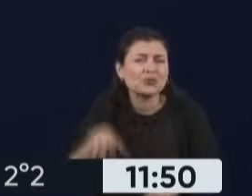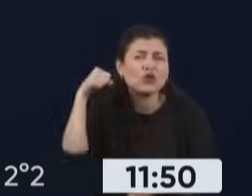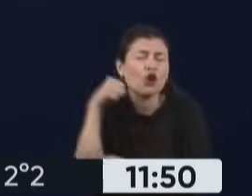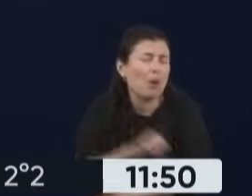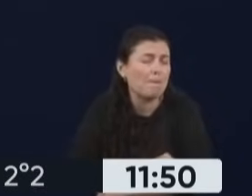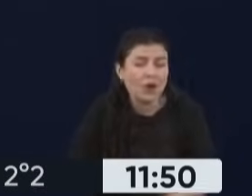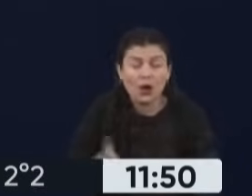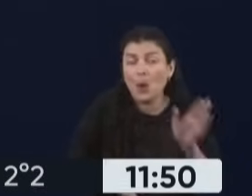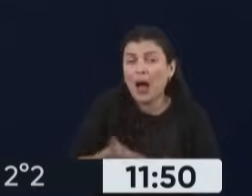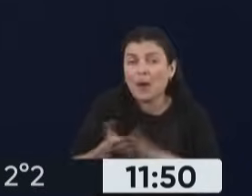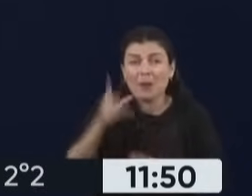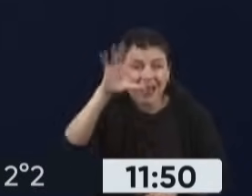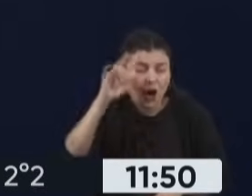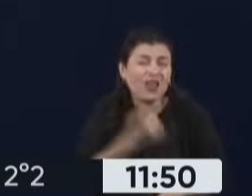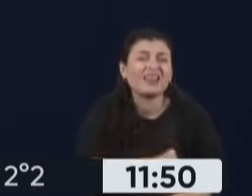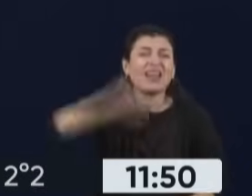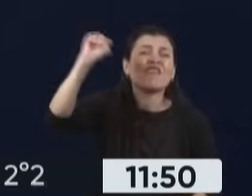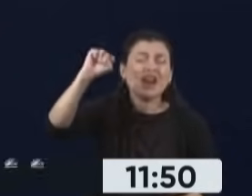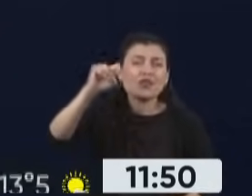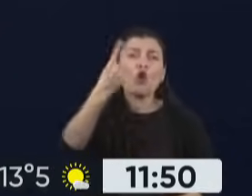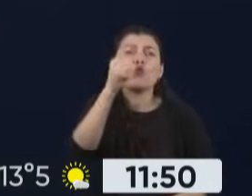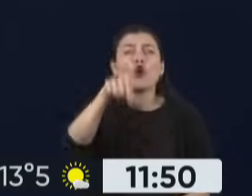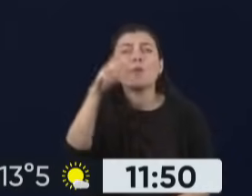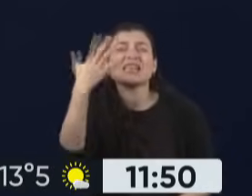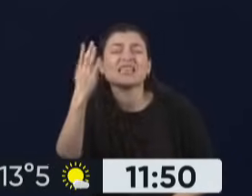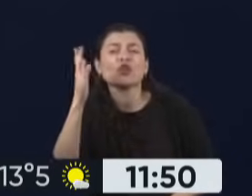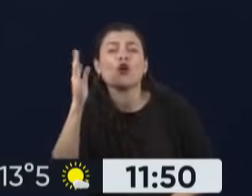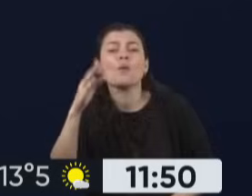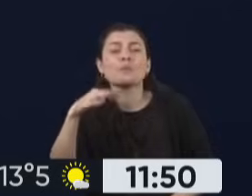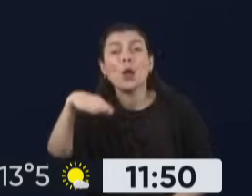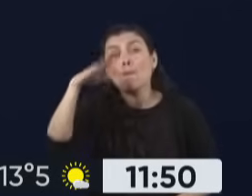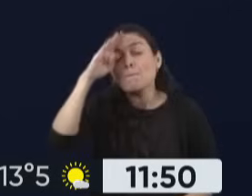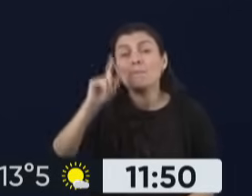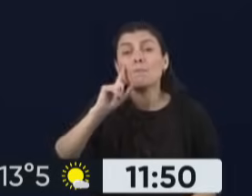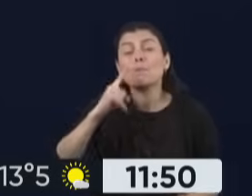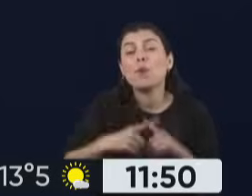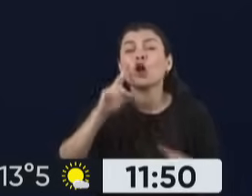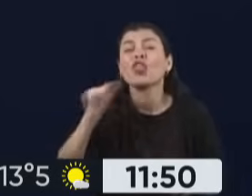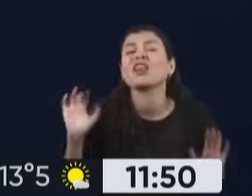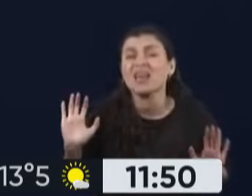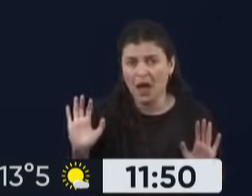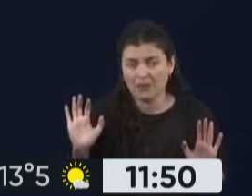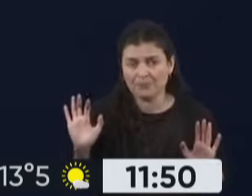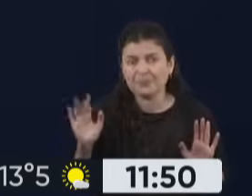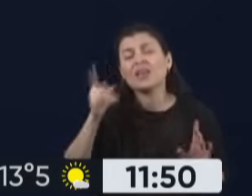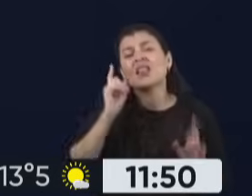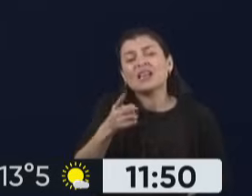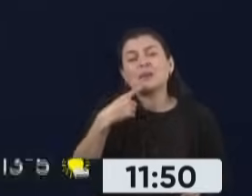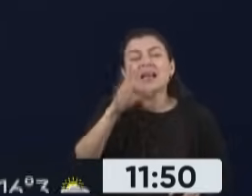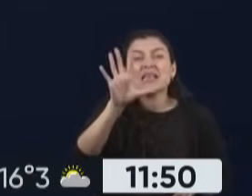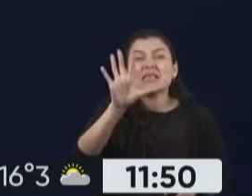inflación que ya corría al 1,5% diario, ¿sí? Una inflación mayorista que terminó en